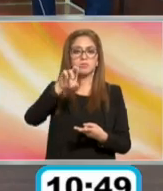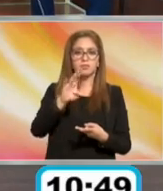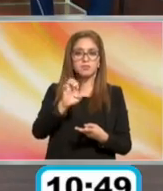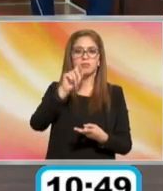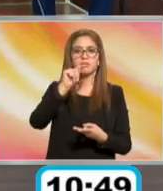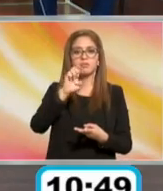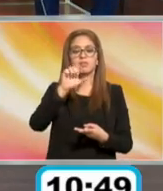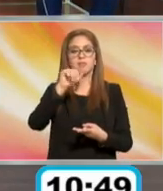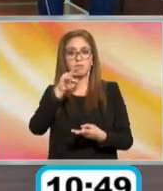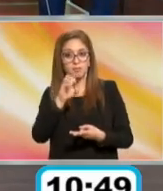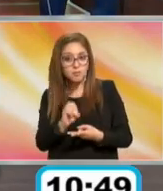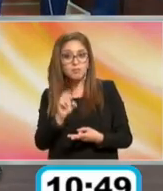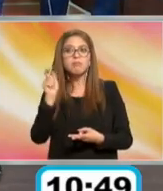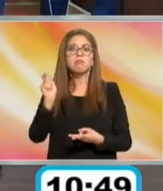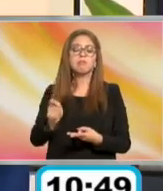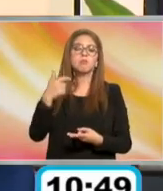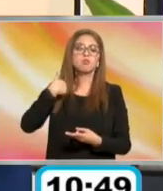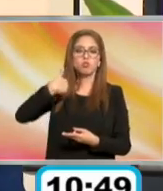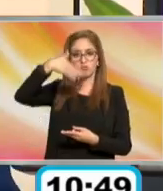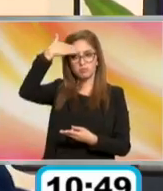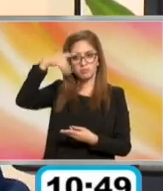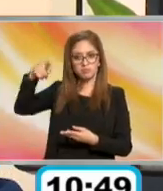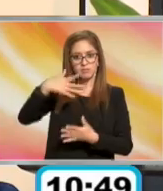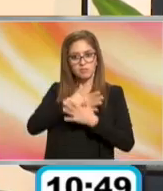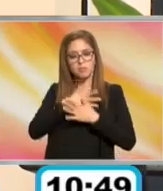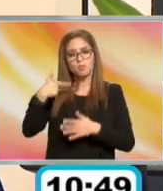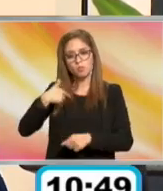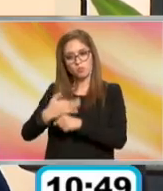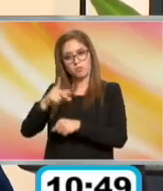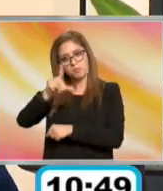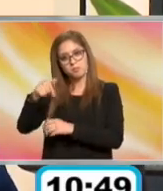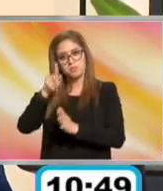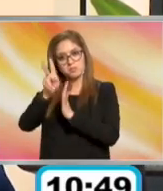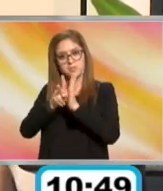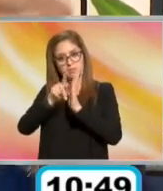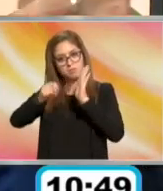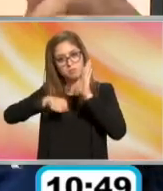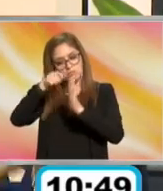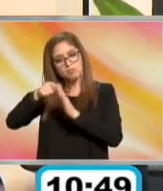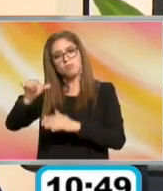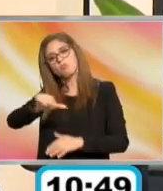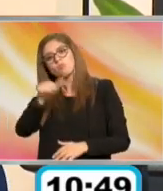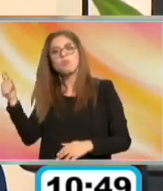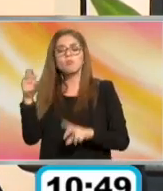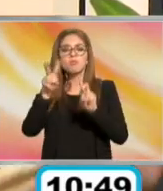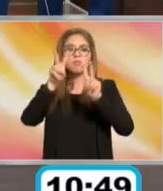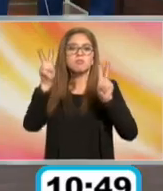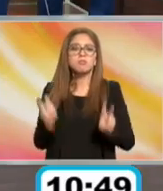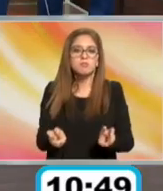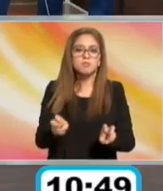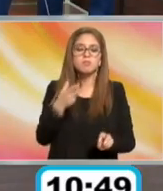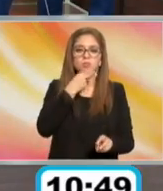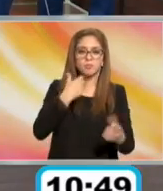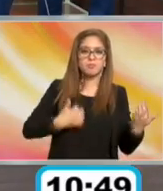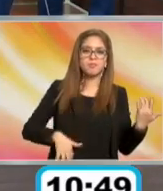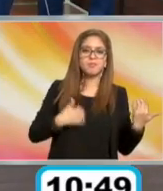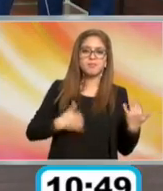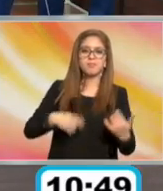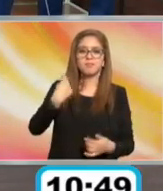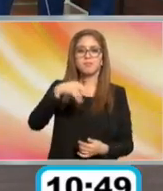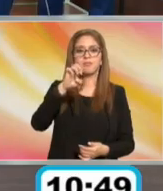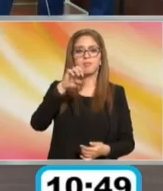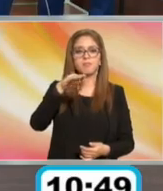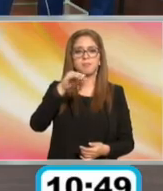su video ya próximamente. Ajá. Y viene una cumbia que se llama El Yacaré del Pantano y dos temas de mi compañero ya, nuestro guitarrista Jesús Manuel